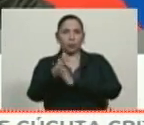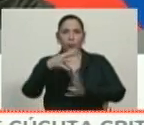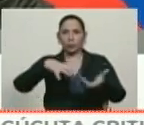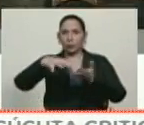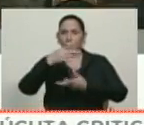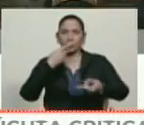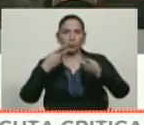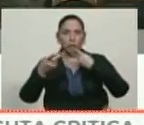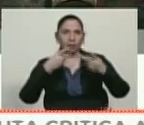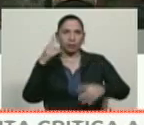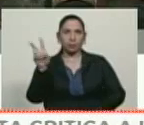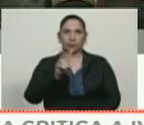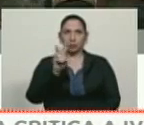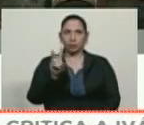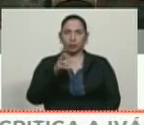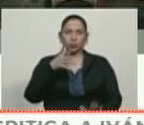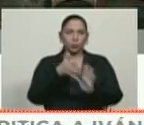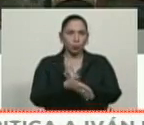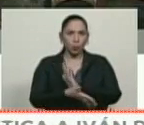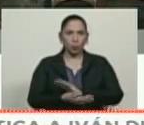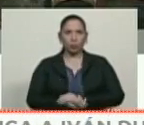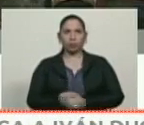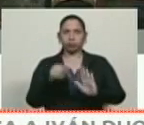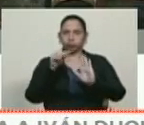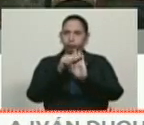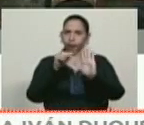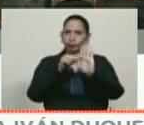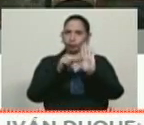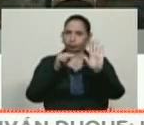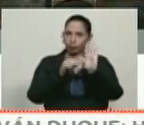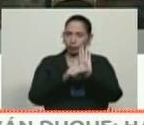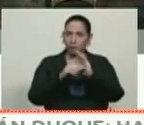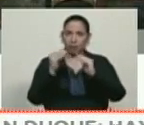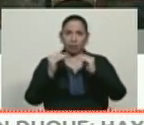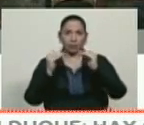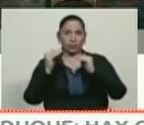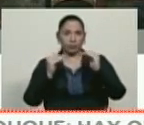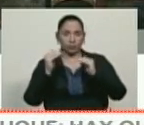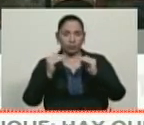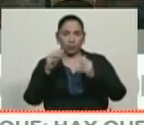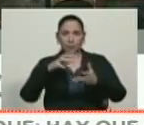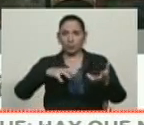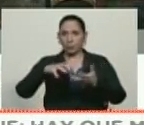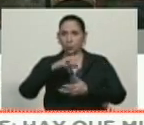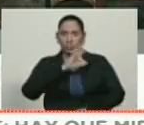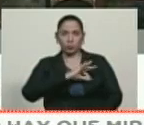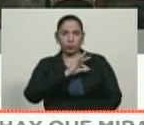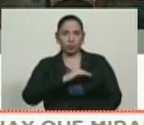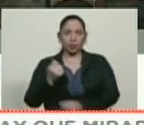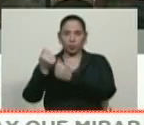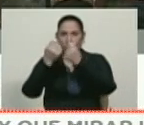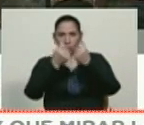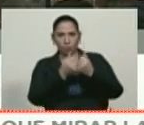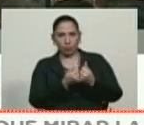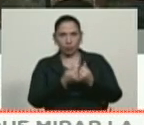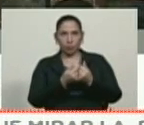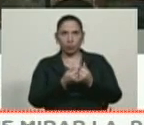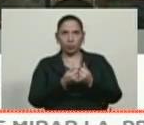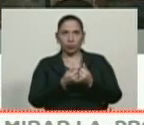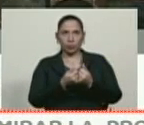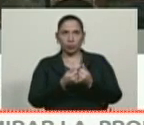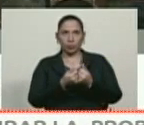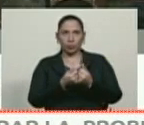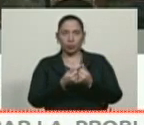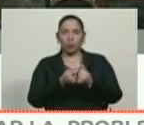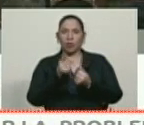en Venezuela, sobre las medidas para estabilizar la situación social y económica y cuyo deterioro